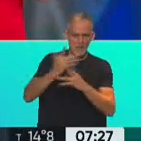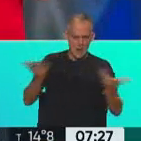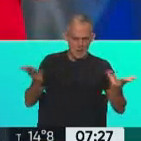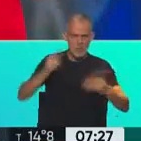esta destitución